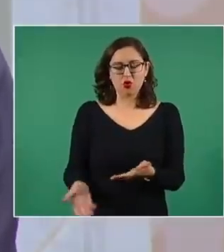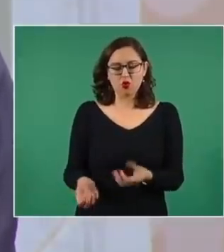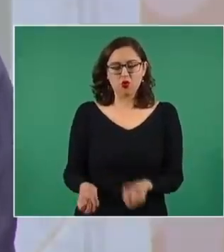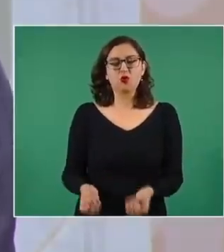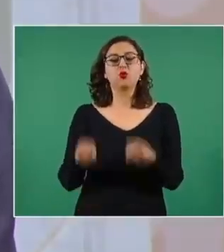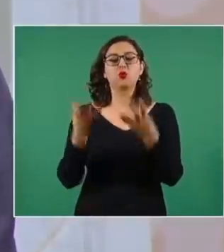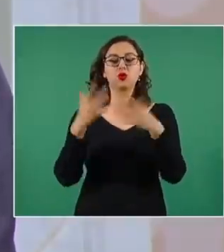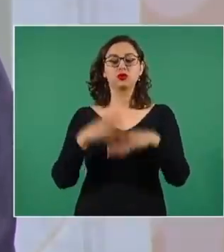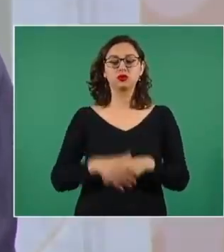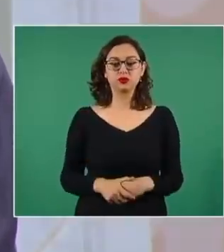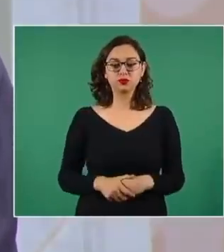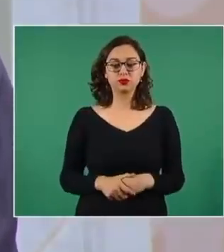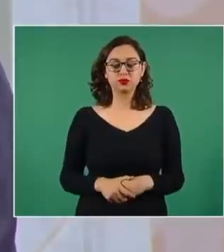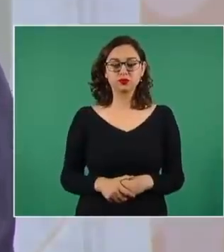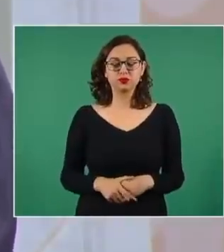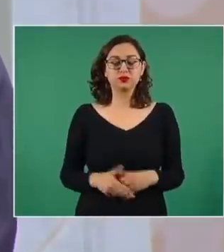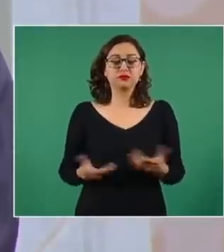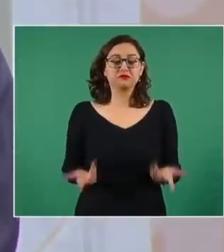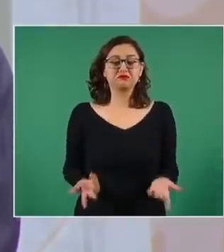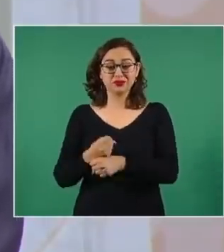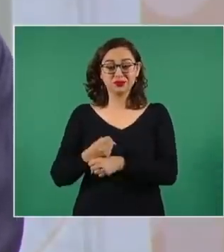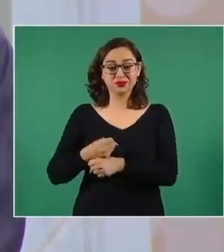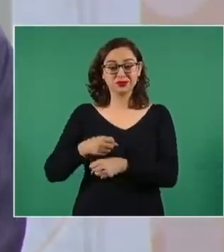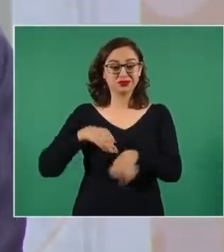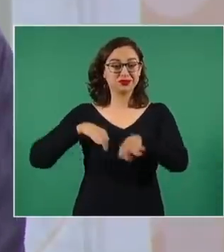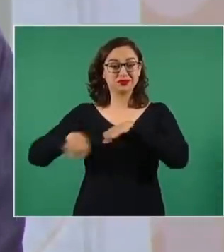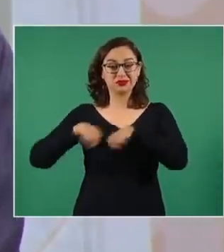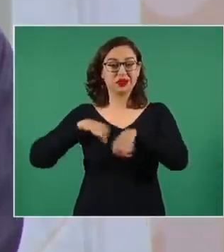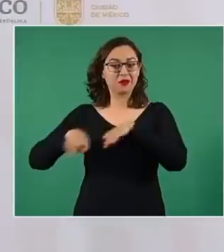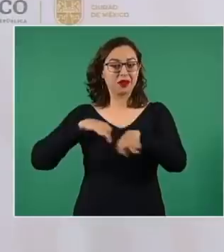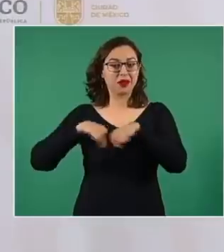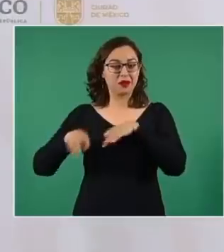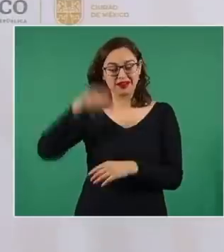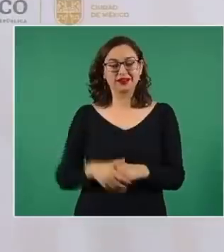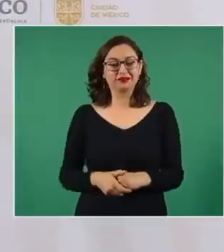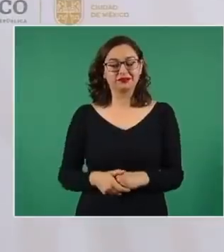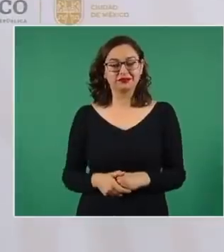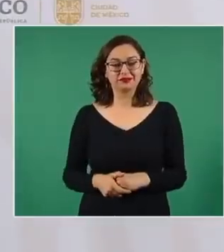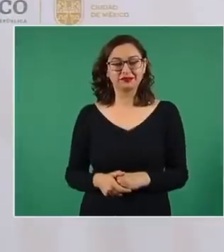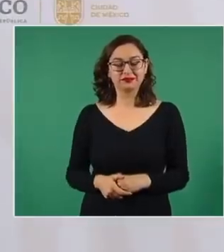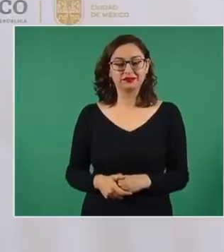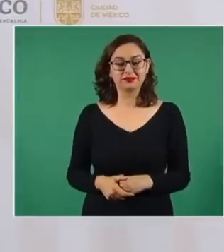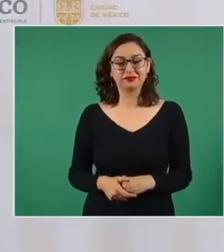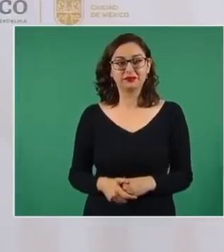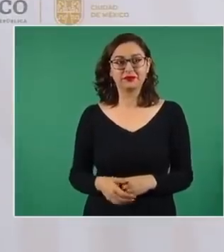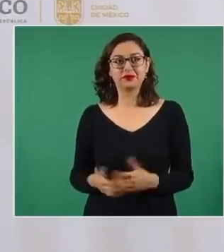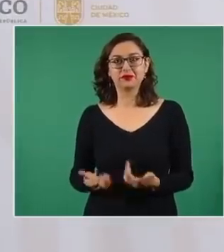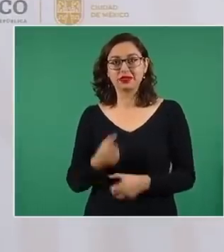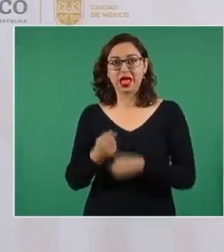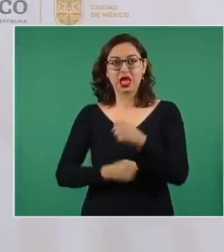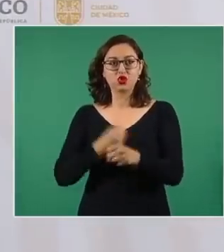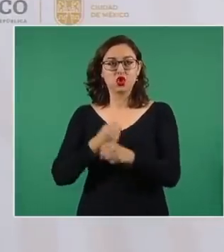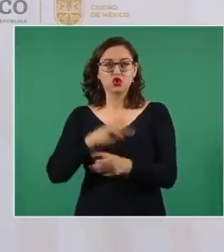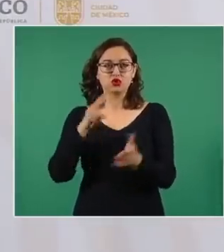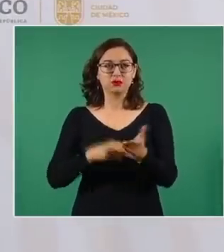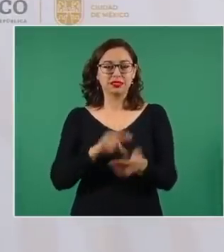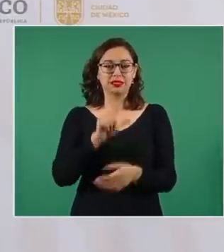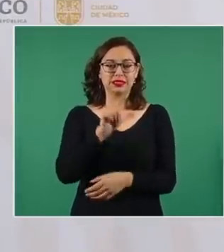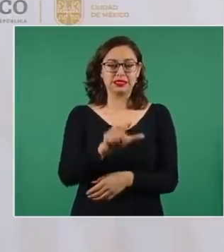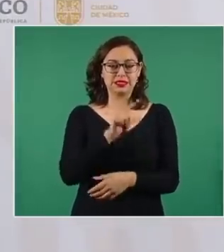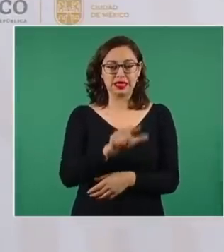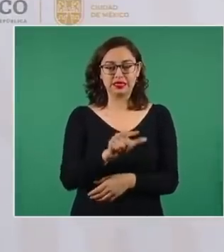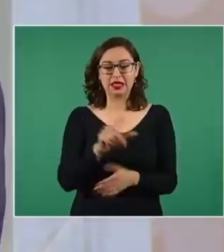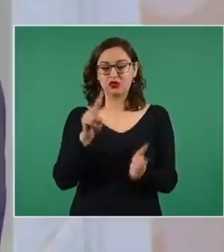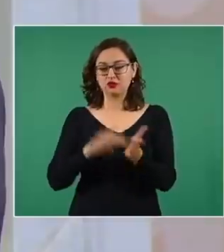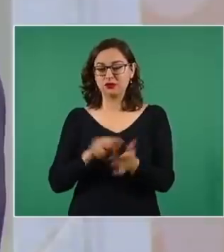2 años de lo obtenido por las empresas mineras nacionales y extranjeras, que en 2017 y 2018